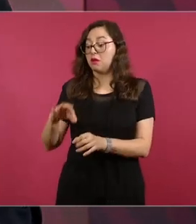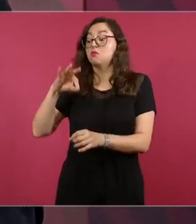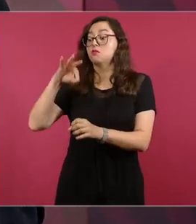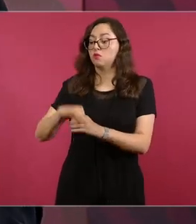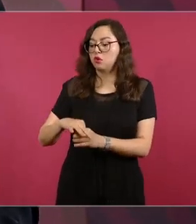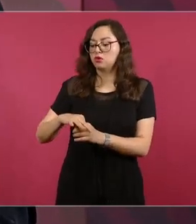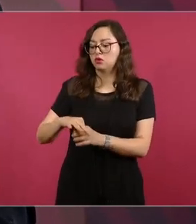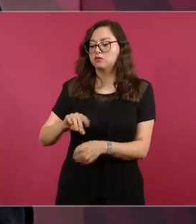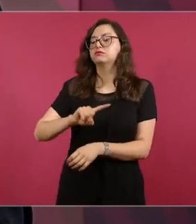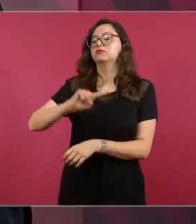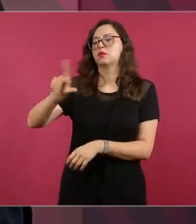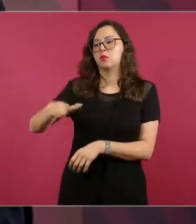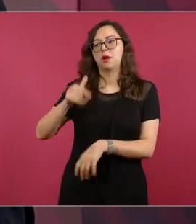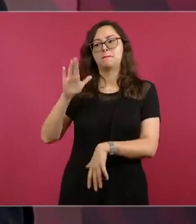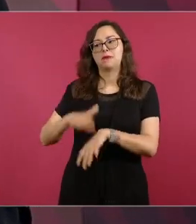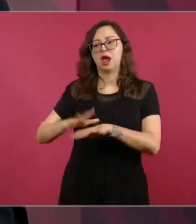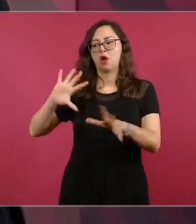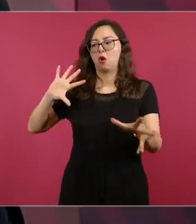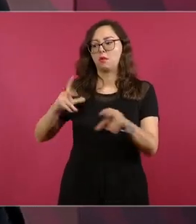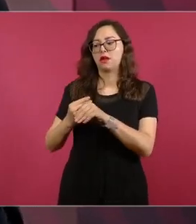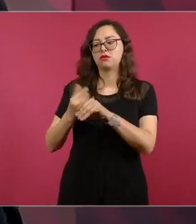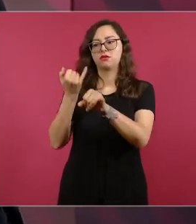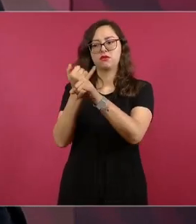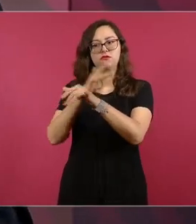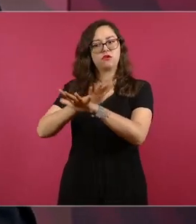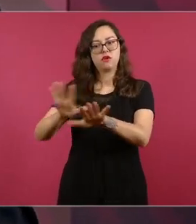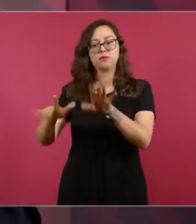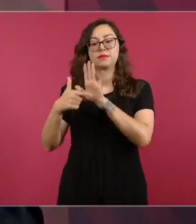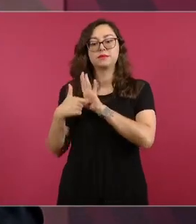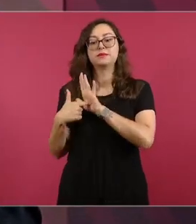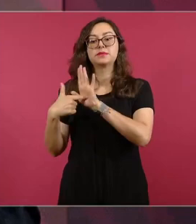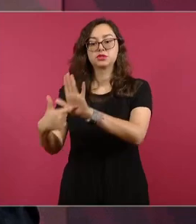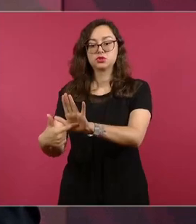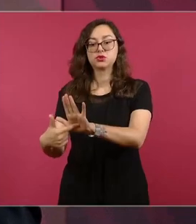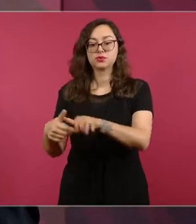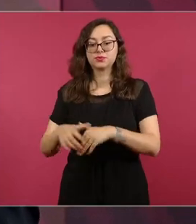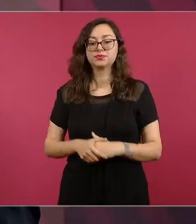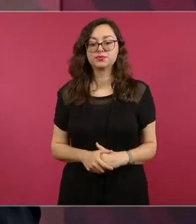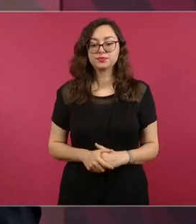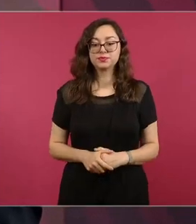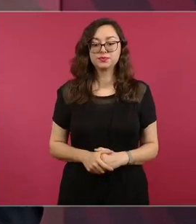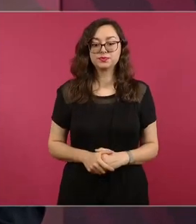informar ya sobre todo para que no se malinterprete.